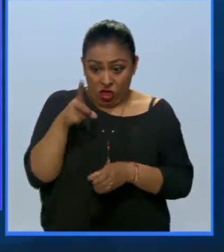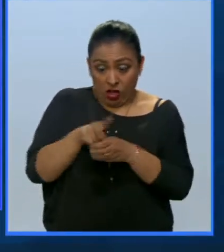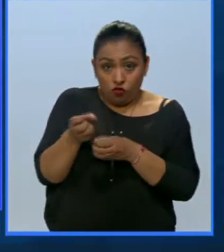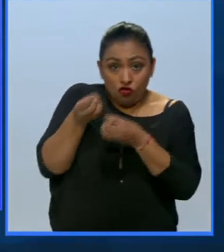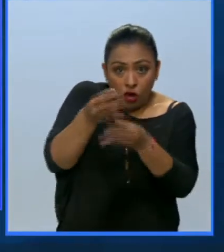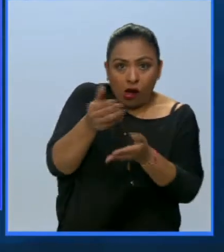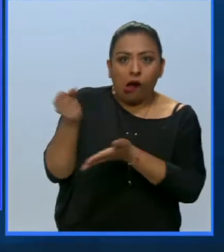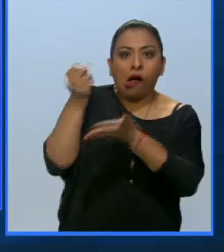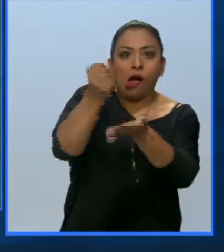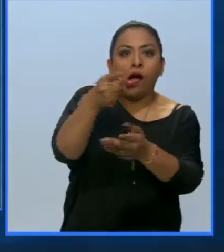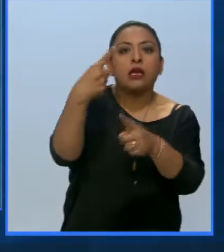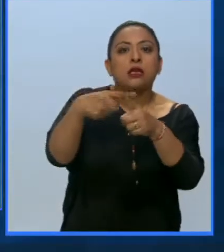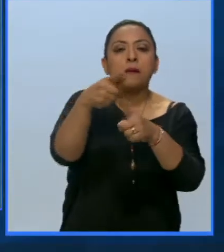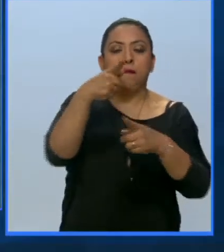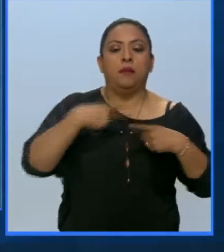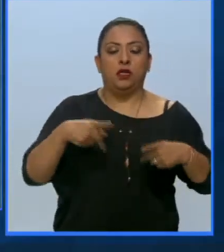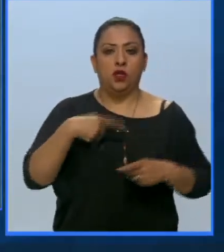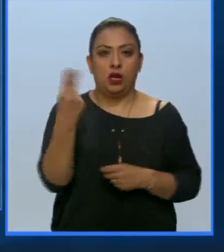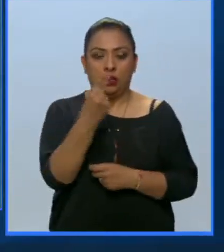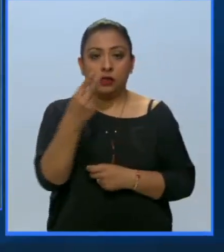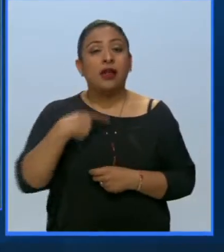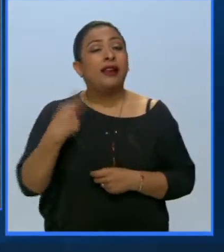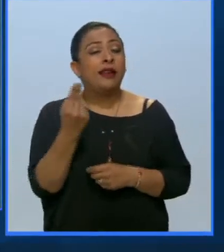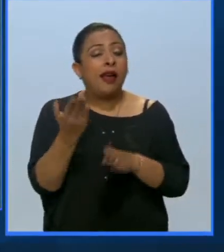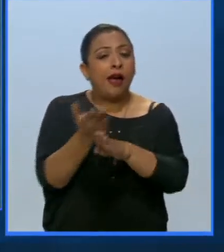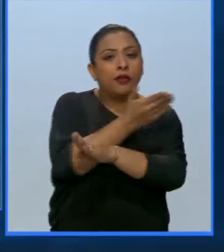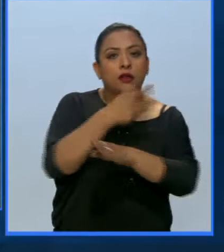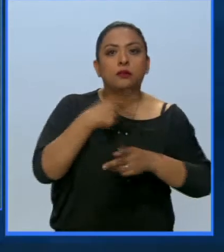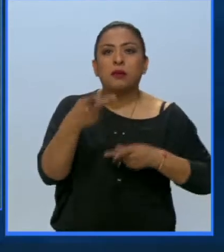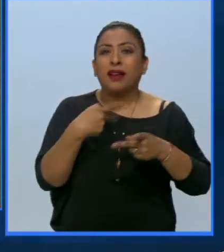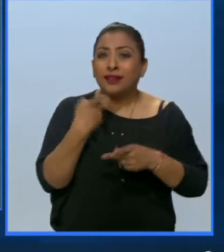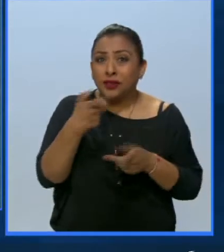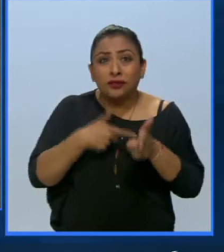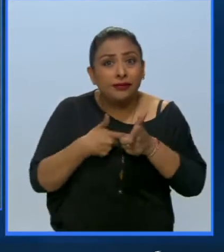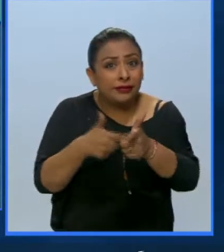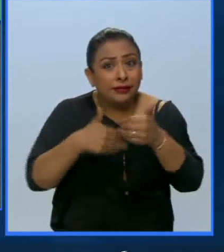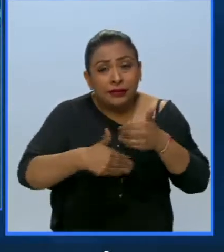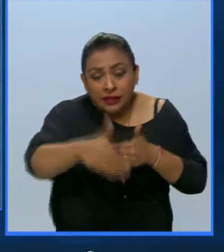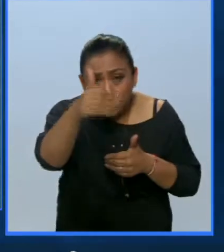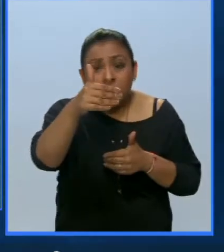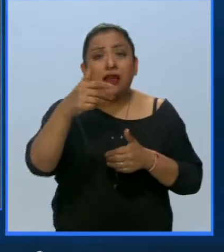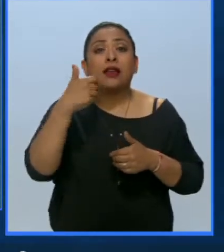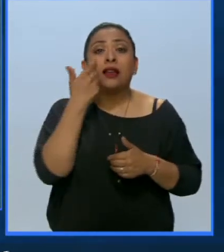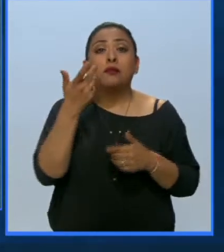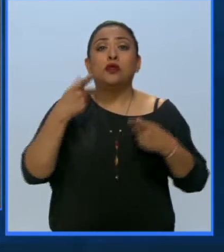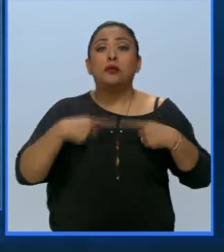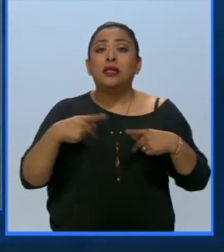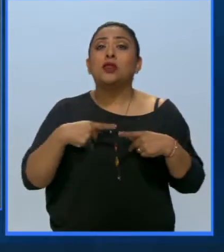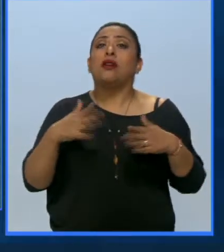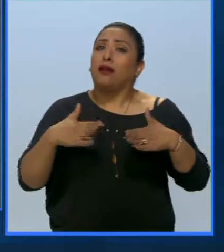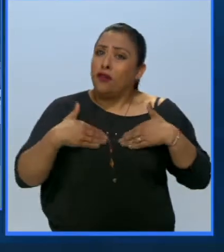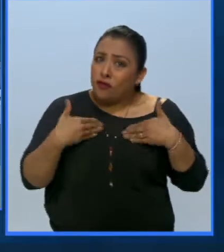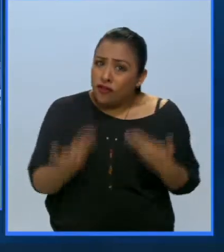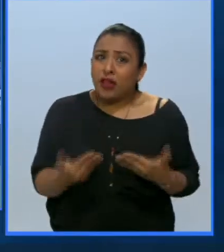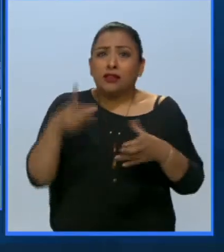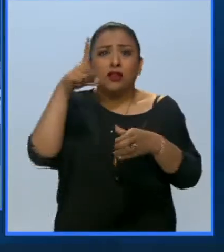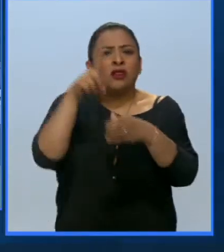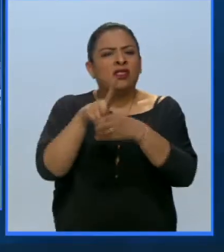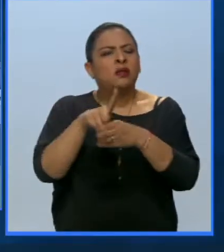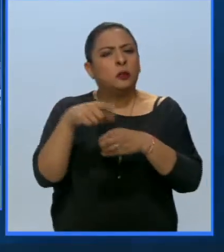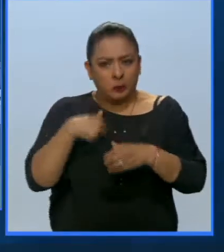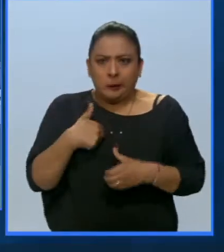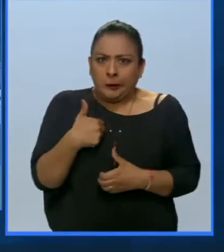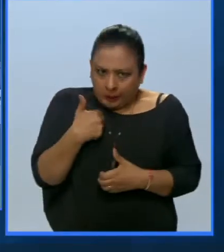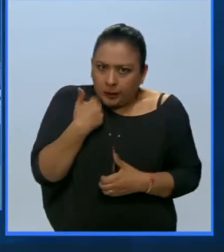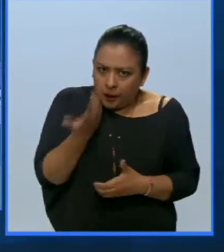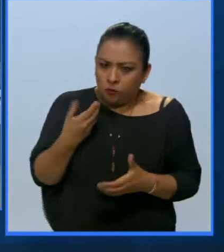a quien los necesitaba. Tenemos que estar preparados porque esto va a seguir, y lo que queremos es que la gente pueda confiar y donar con todas las ganas